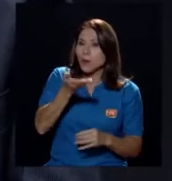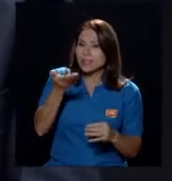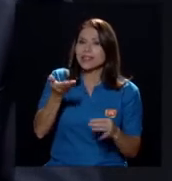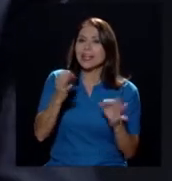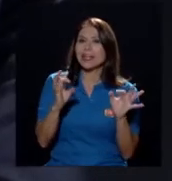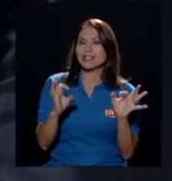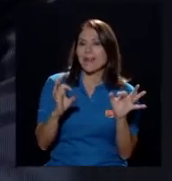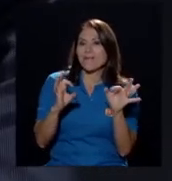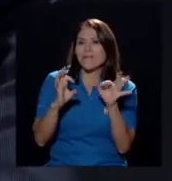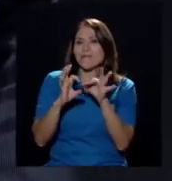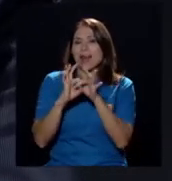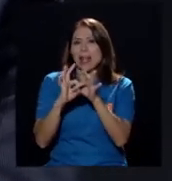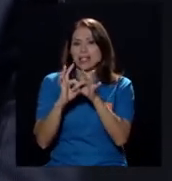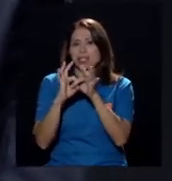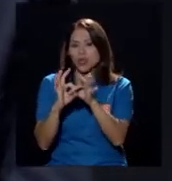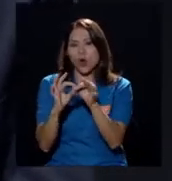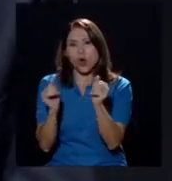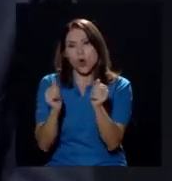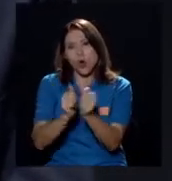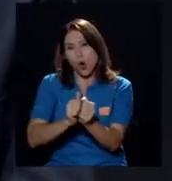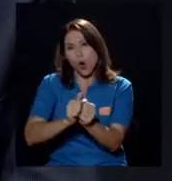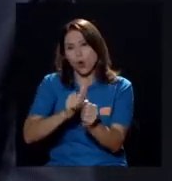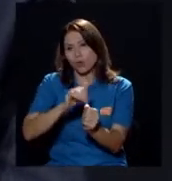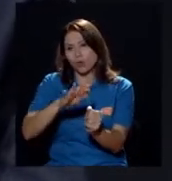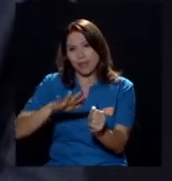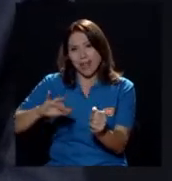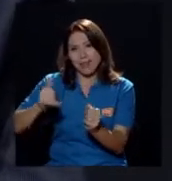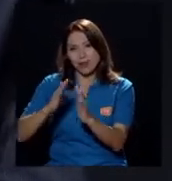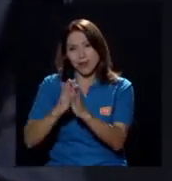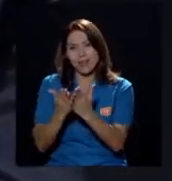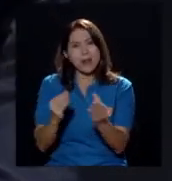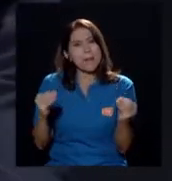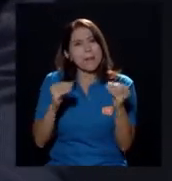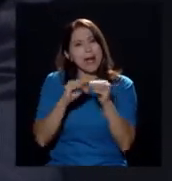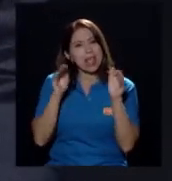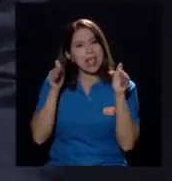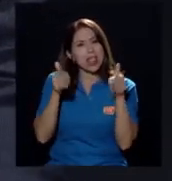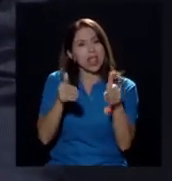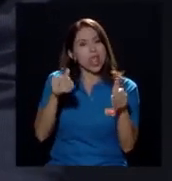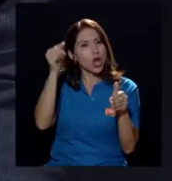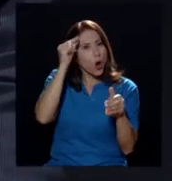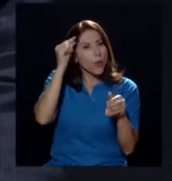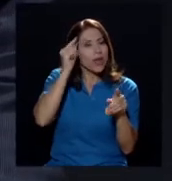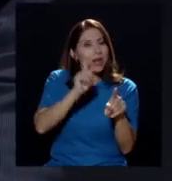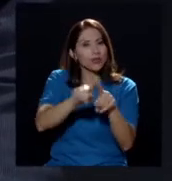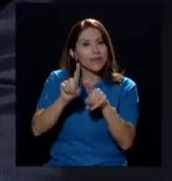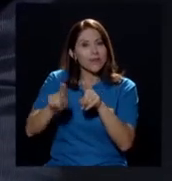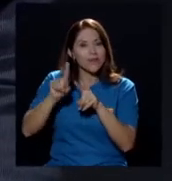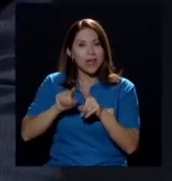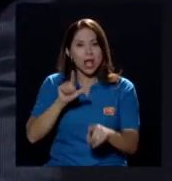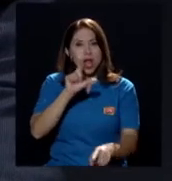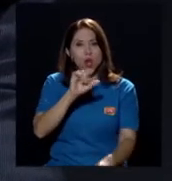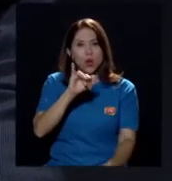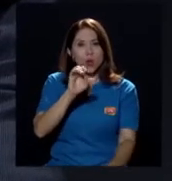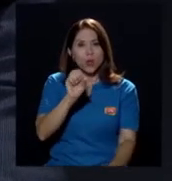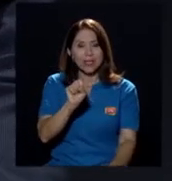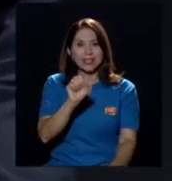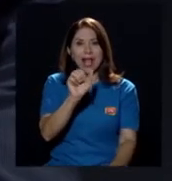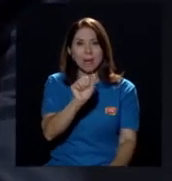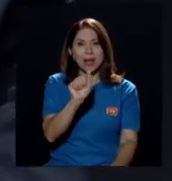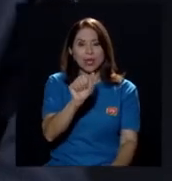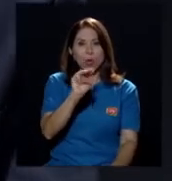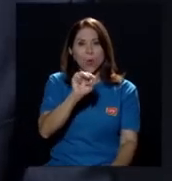del libro mucho mayor a los gobiernos de donde dice alberto monge y sobre todo don oscar arias agentes